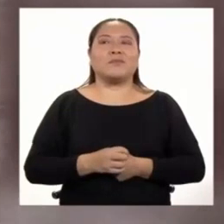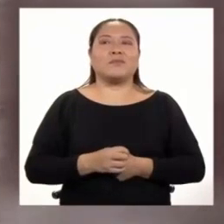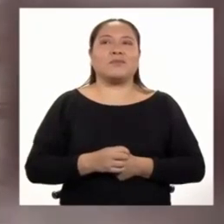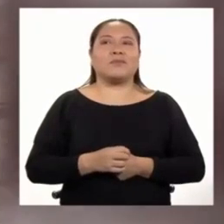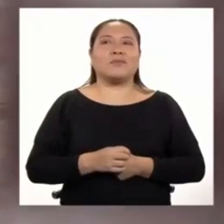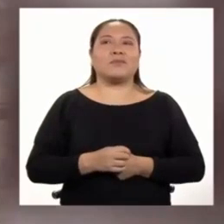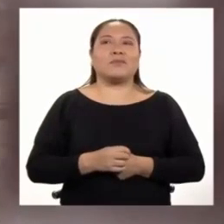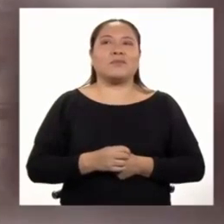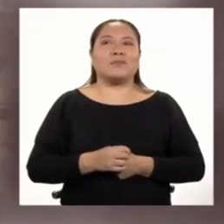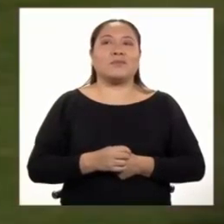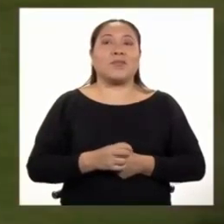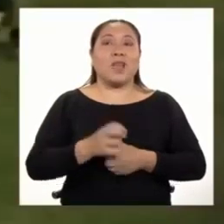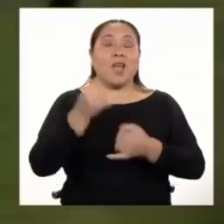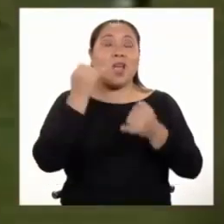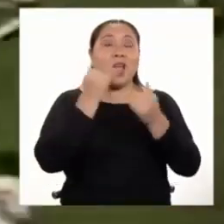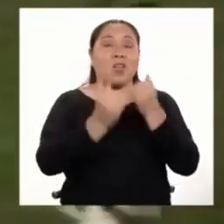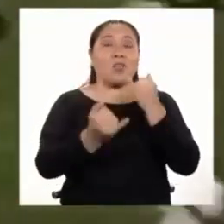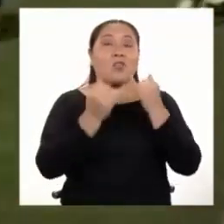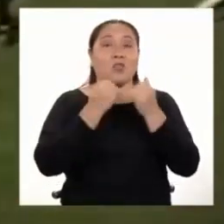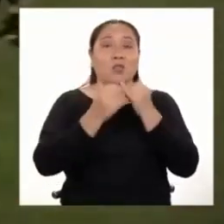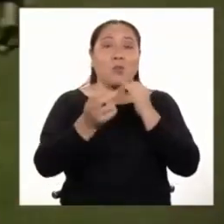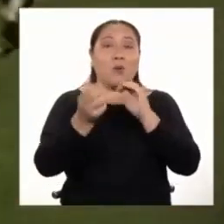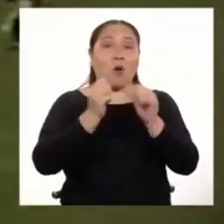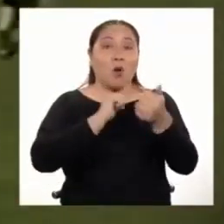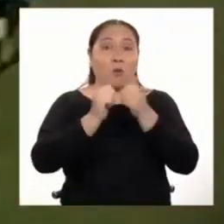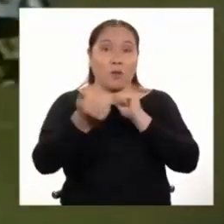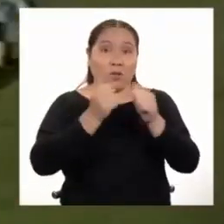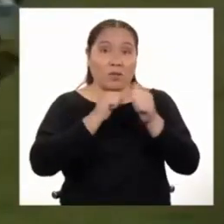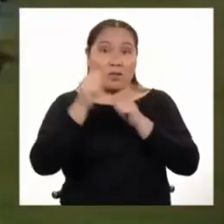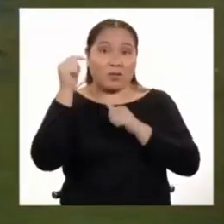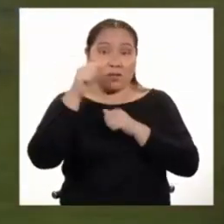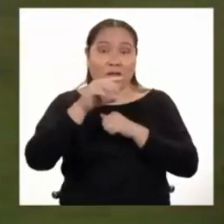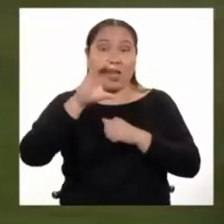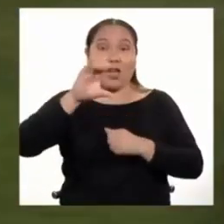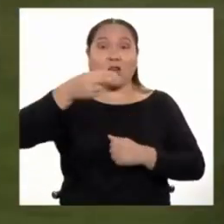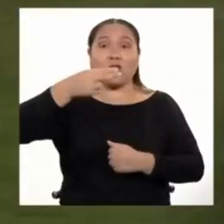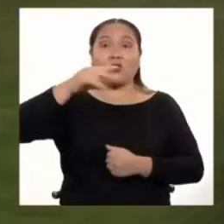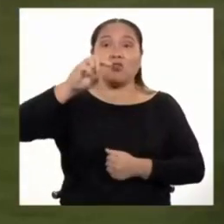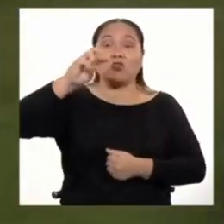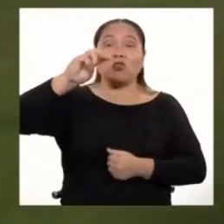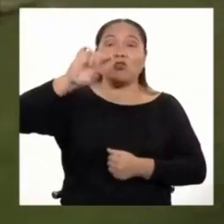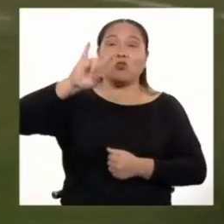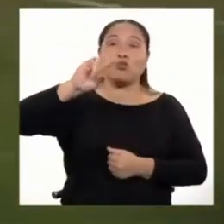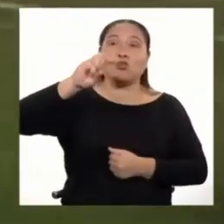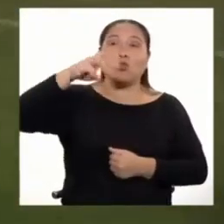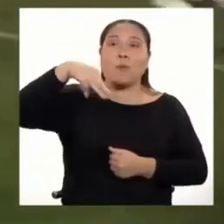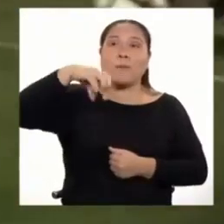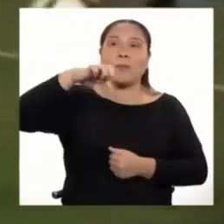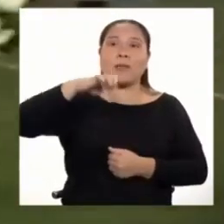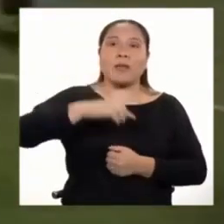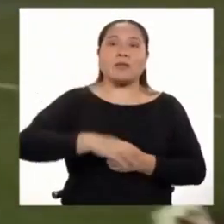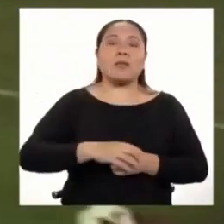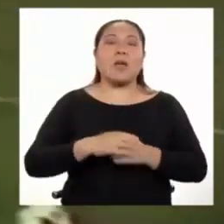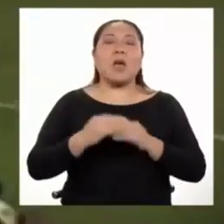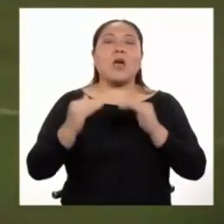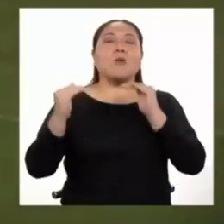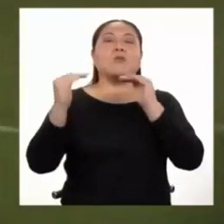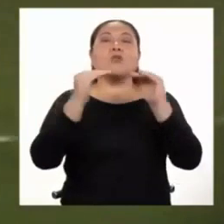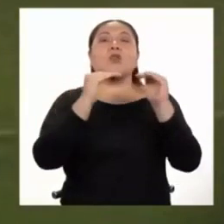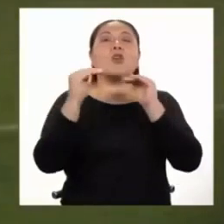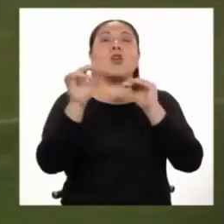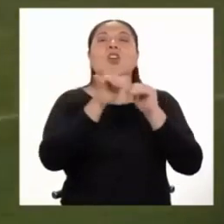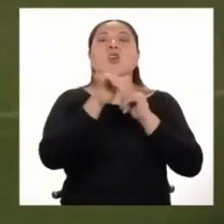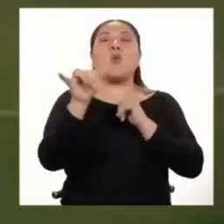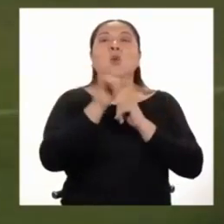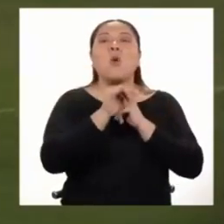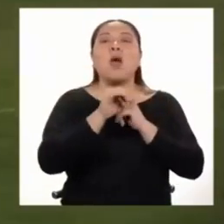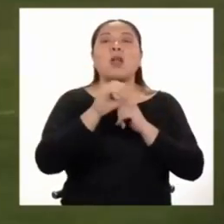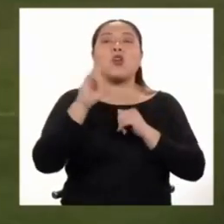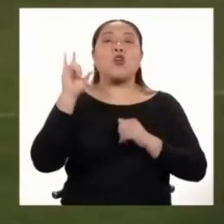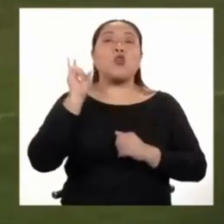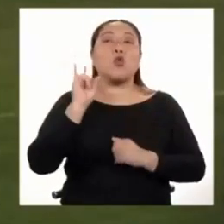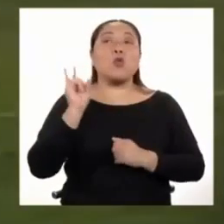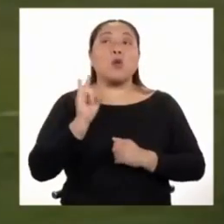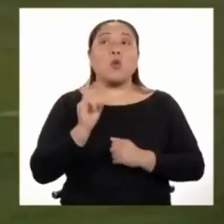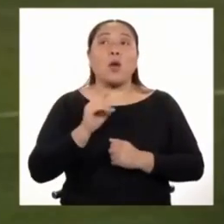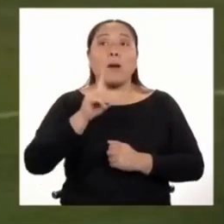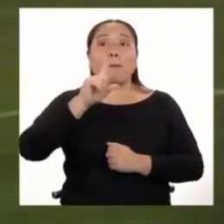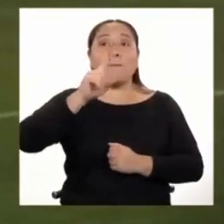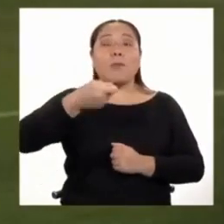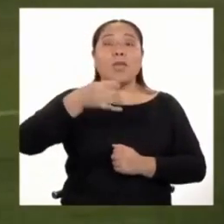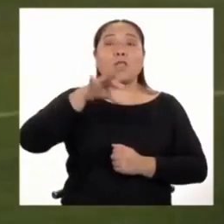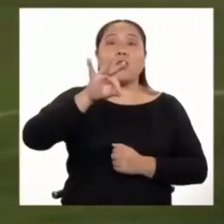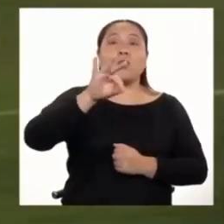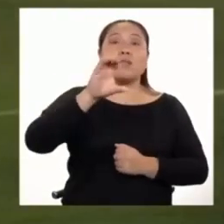El último partido de Chumpitaz con la selección fue el empate con Uruguay en 1981, que nos dio